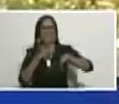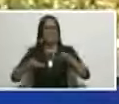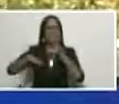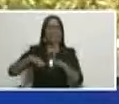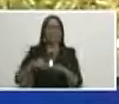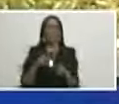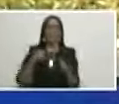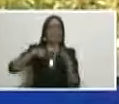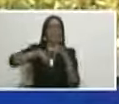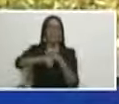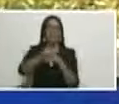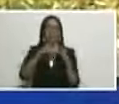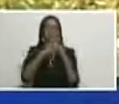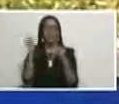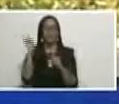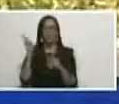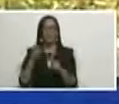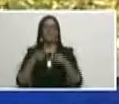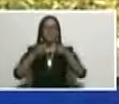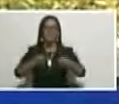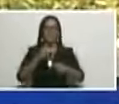país a entregar estas obras al pueblo.